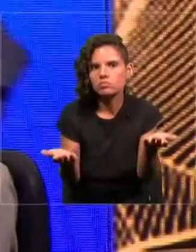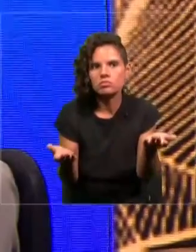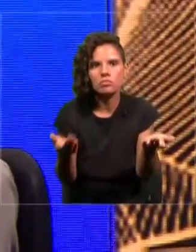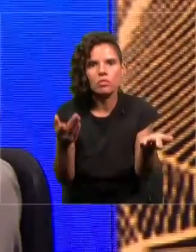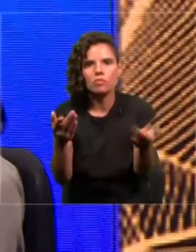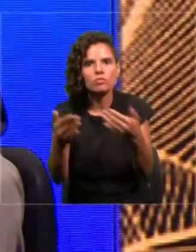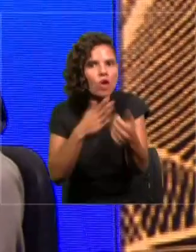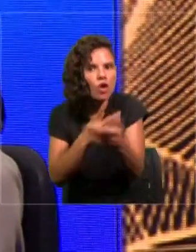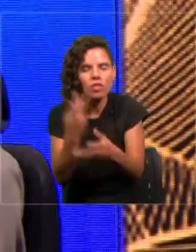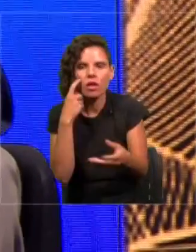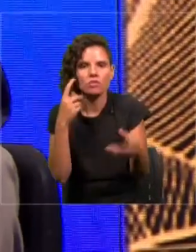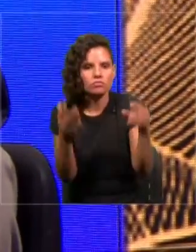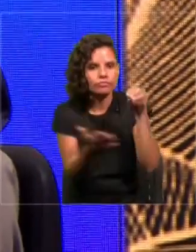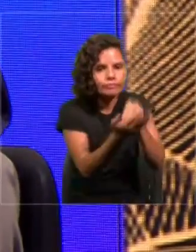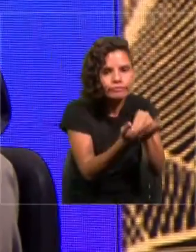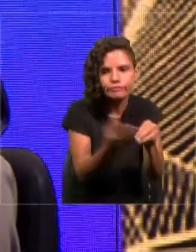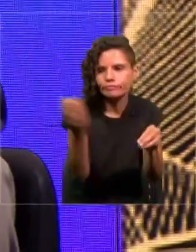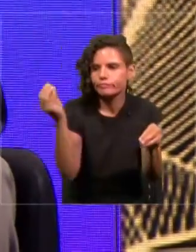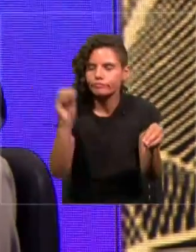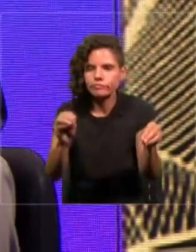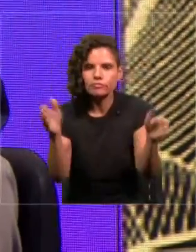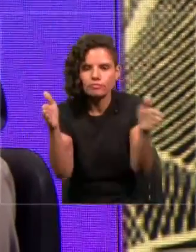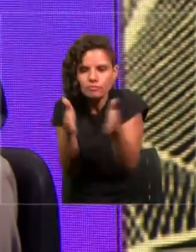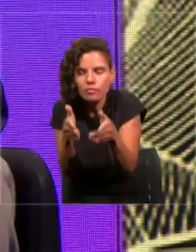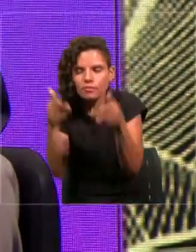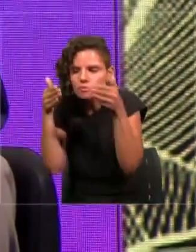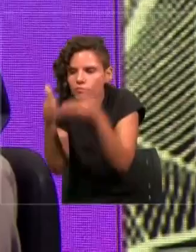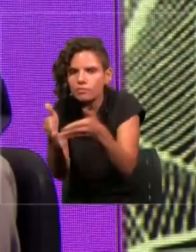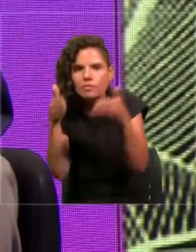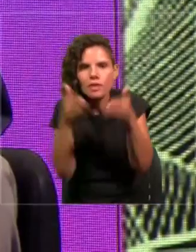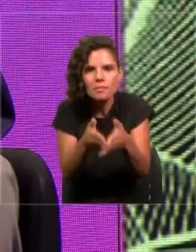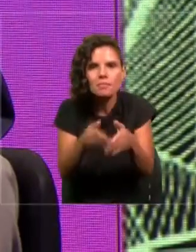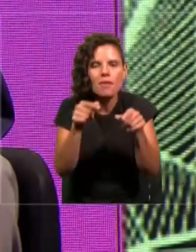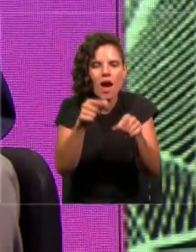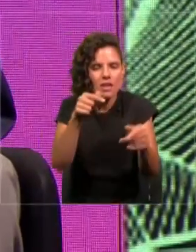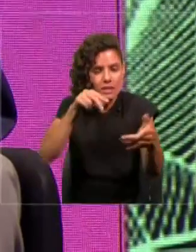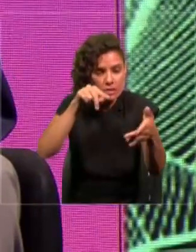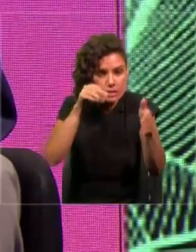Ubiquémonos, ¿no?, para resolver concretamente el conflicto.